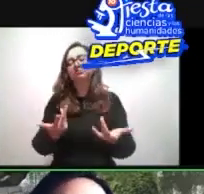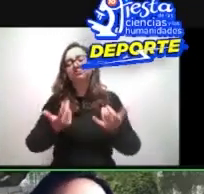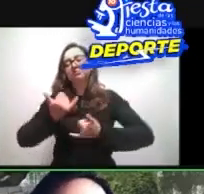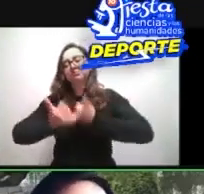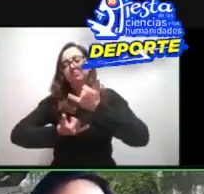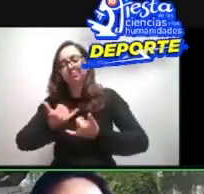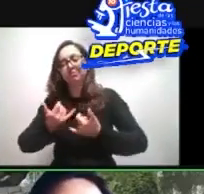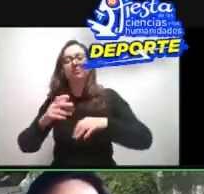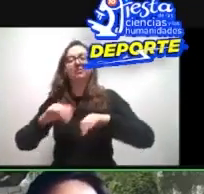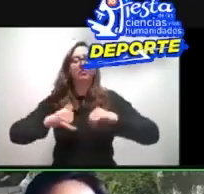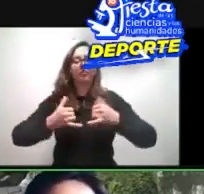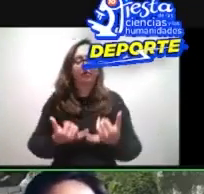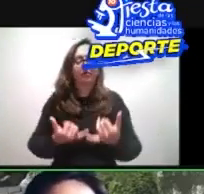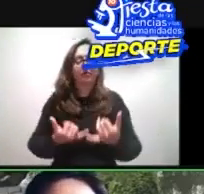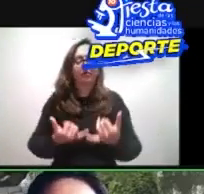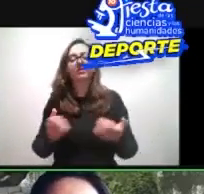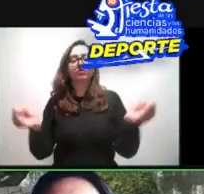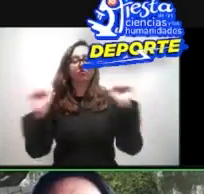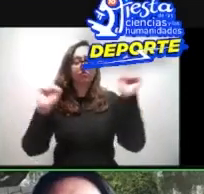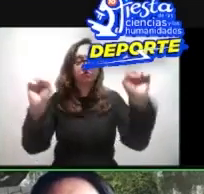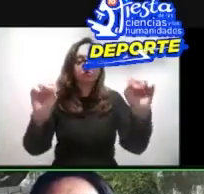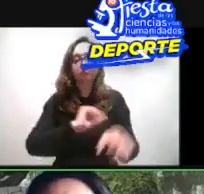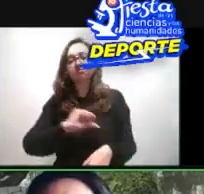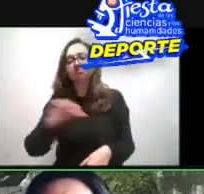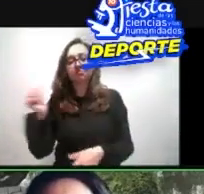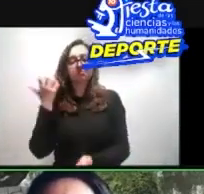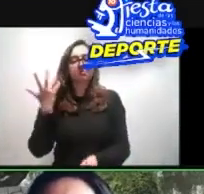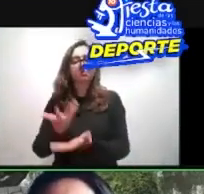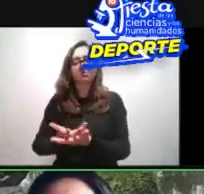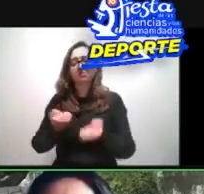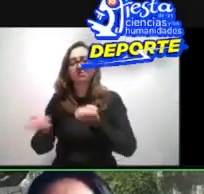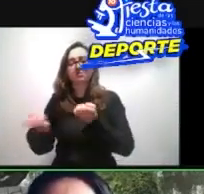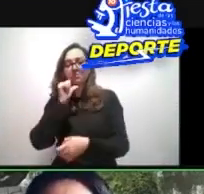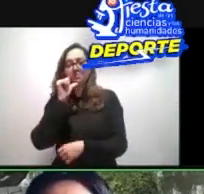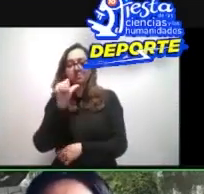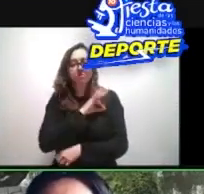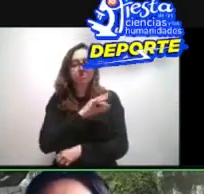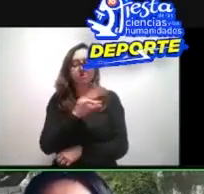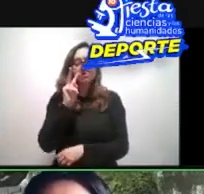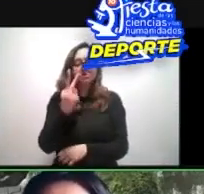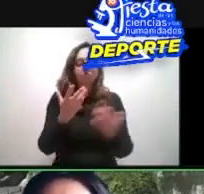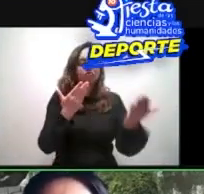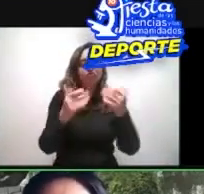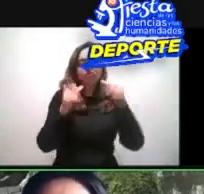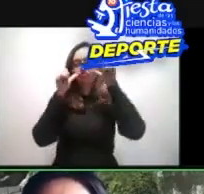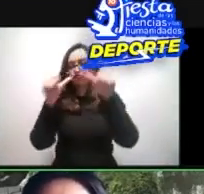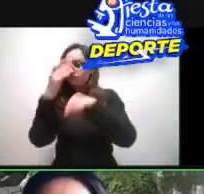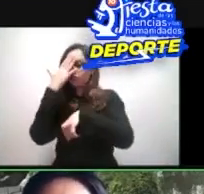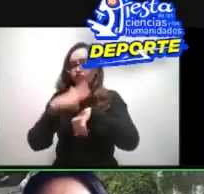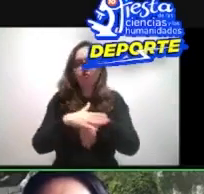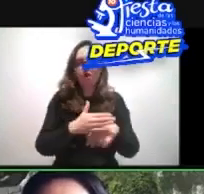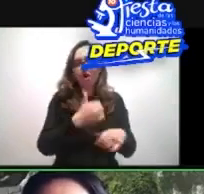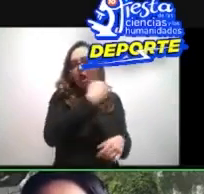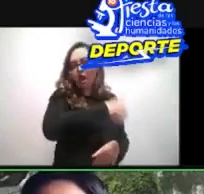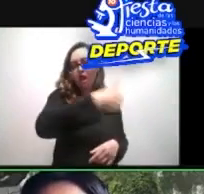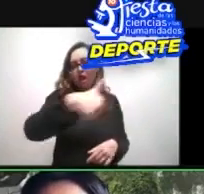quienes corren y quienes son sedentarios. Y lo que medimos es su capacidad de atención y de memoria que ustedes están viendo